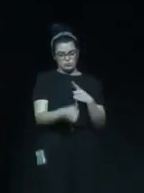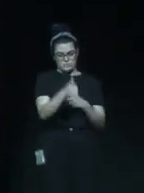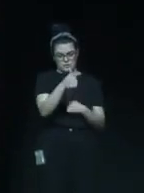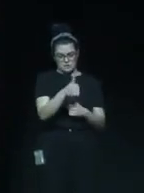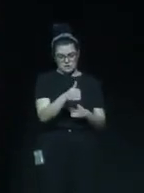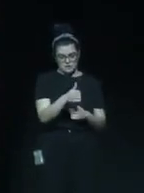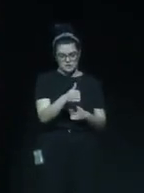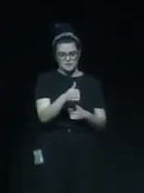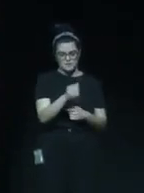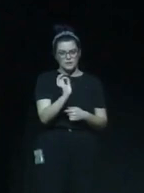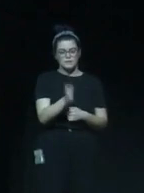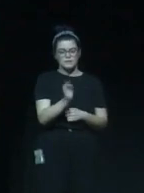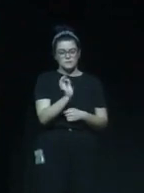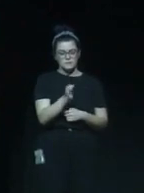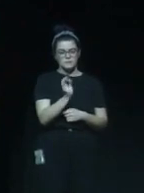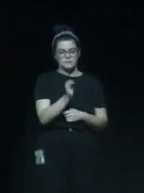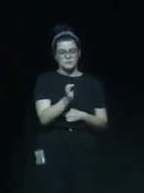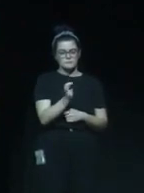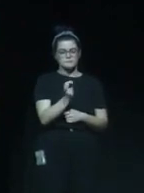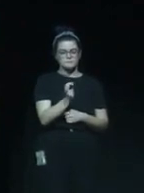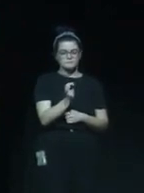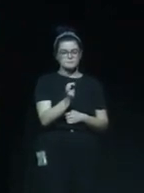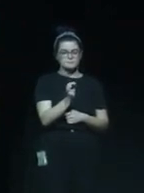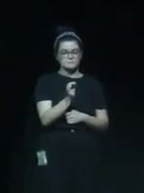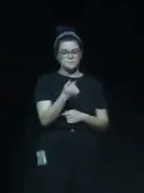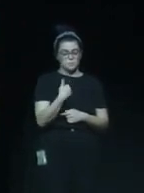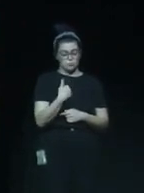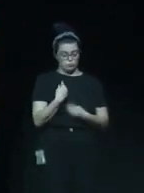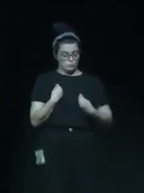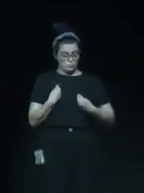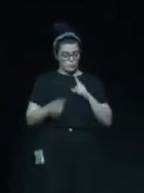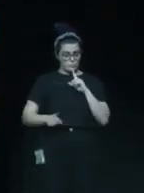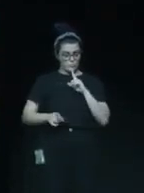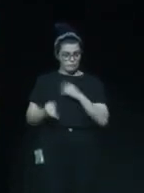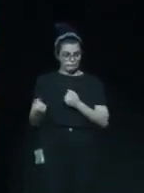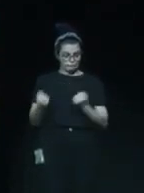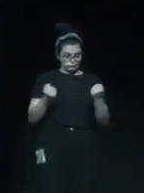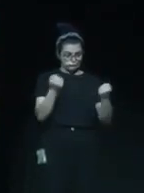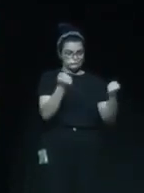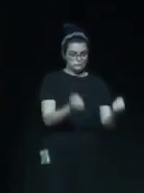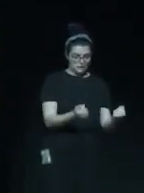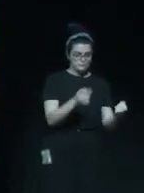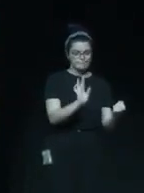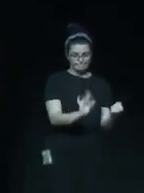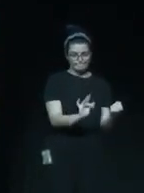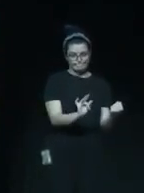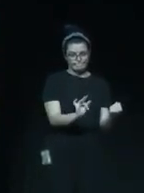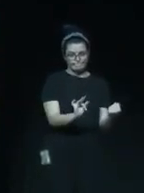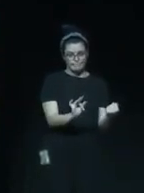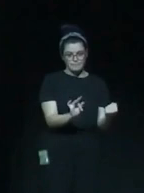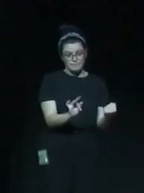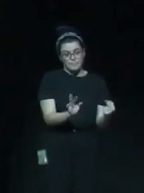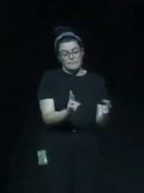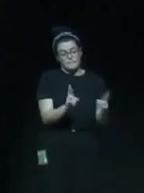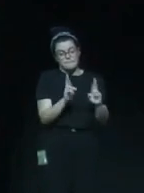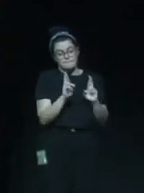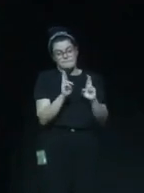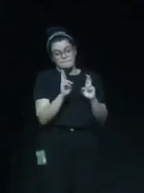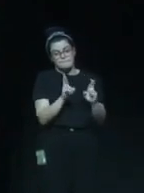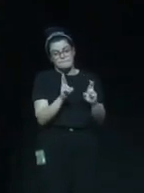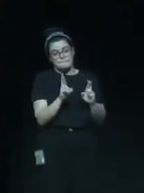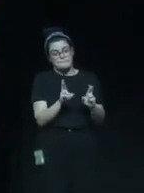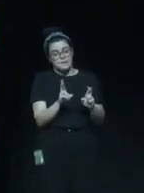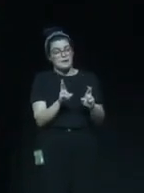que efectivamente sería muy deseable, yo he venido de Bilbao, he venido en coche, sería muy deseable que habría venido por lo menos